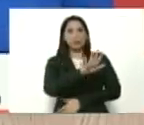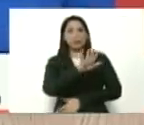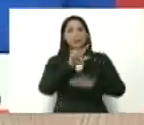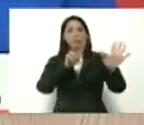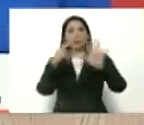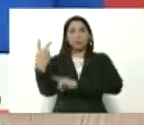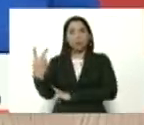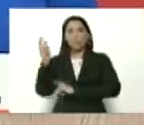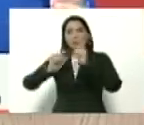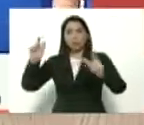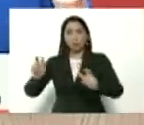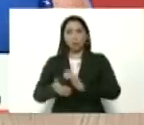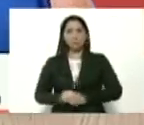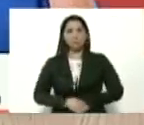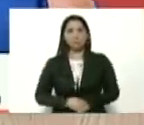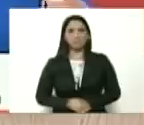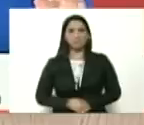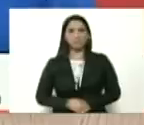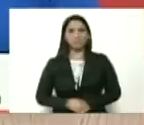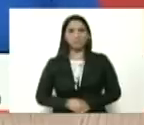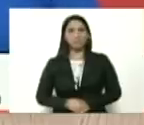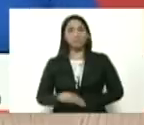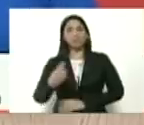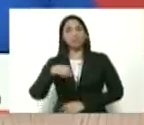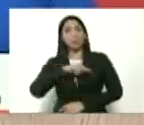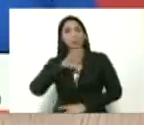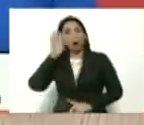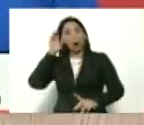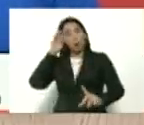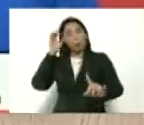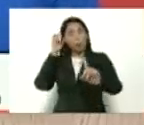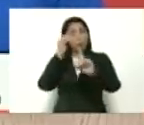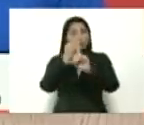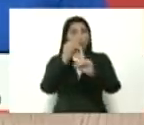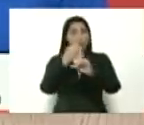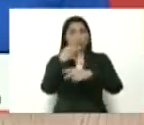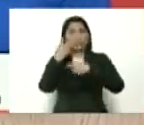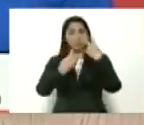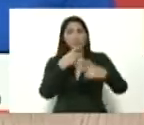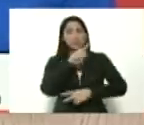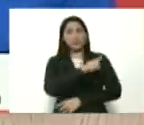18.696.572 personas. Nuestro objetivo a visitar son